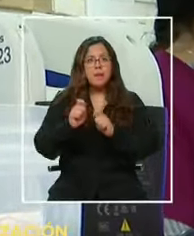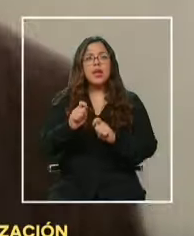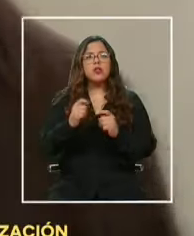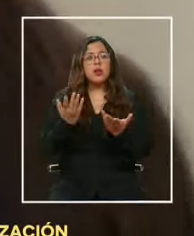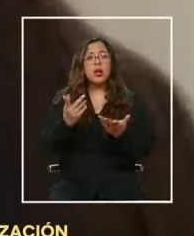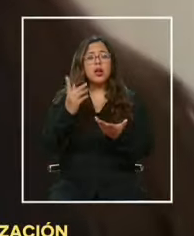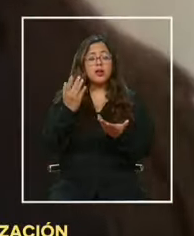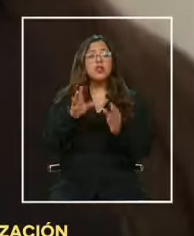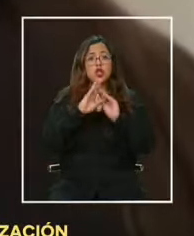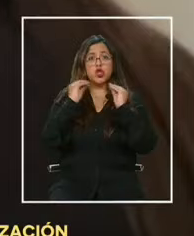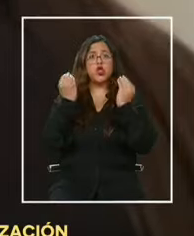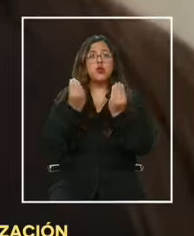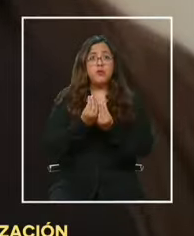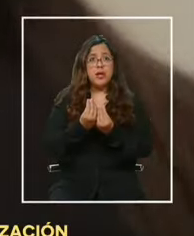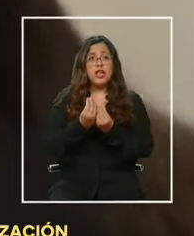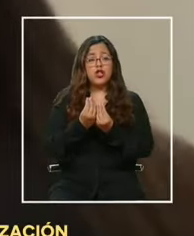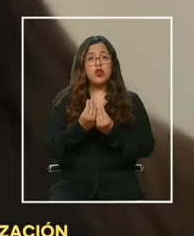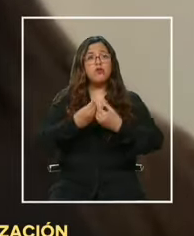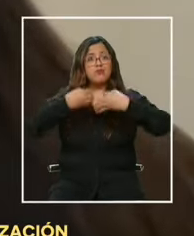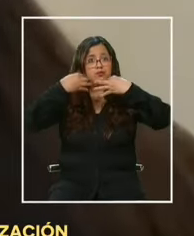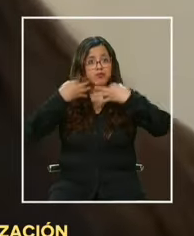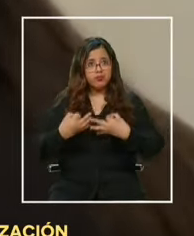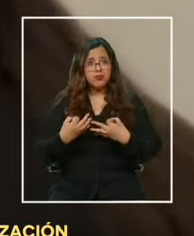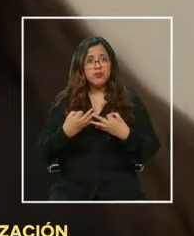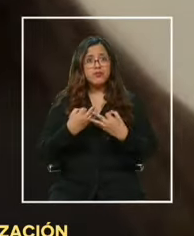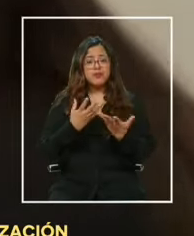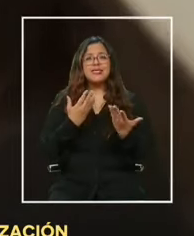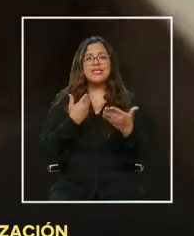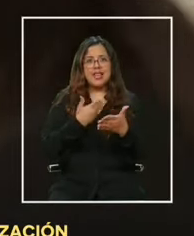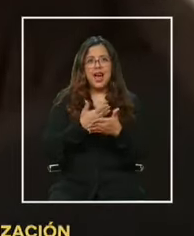más completos, integrales y cercanos.